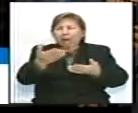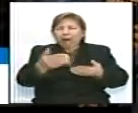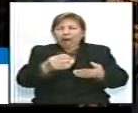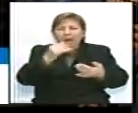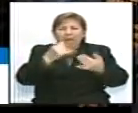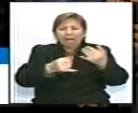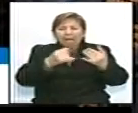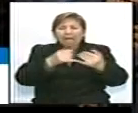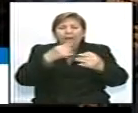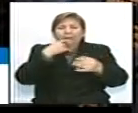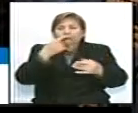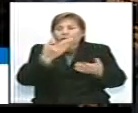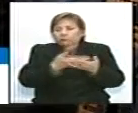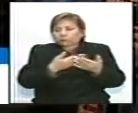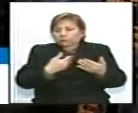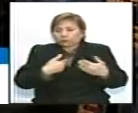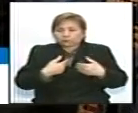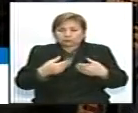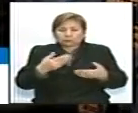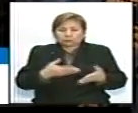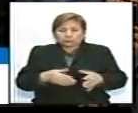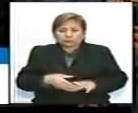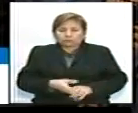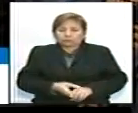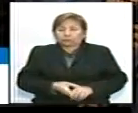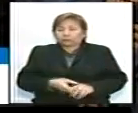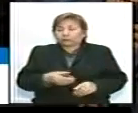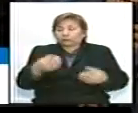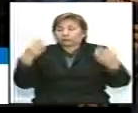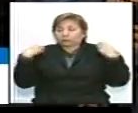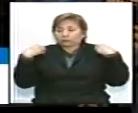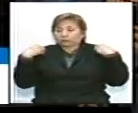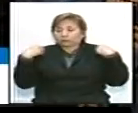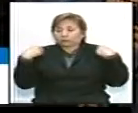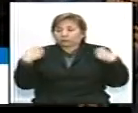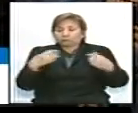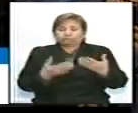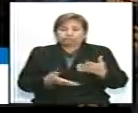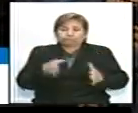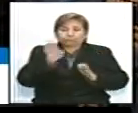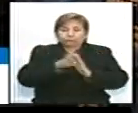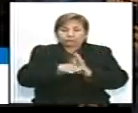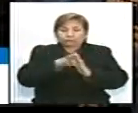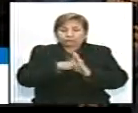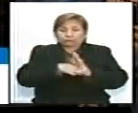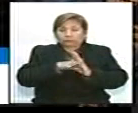última función pública que me tocó desempeñar en una oficina ciertamente más pequeña,